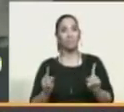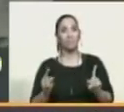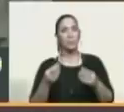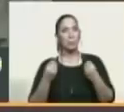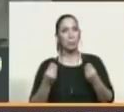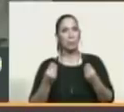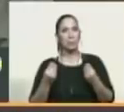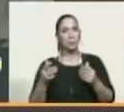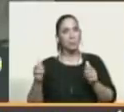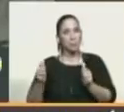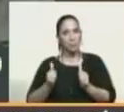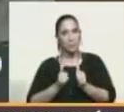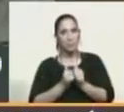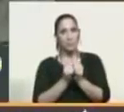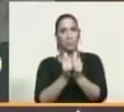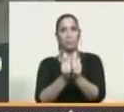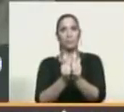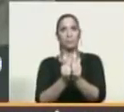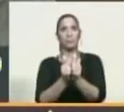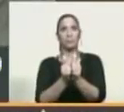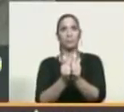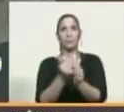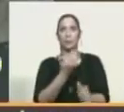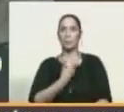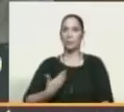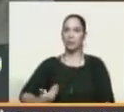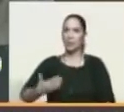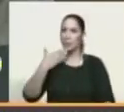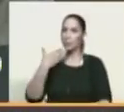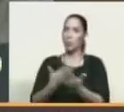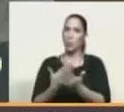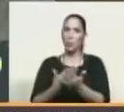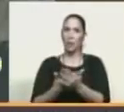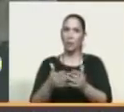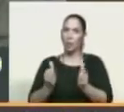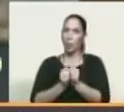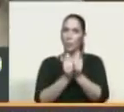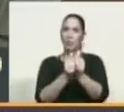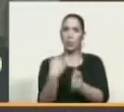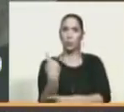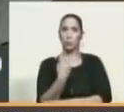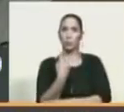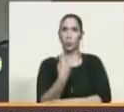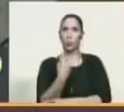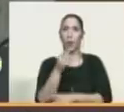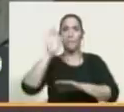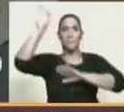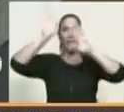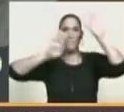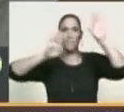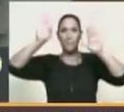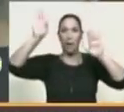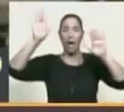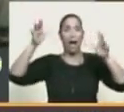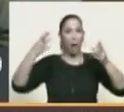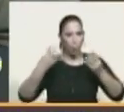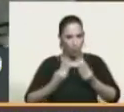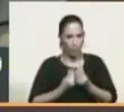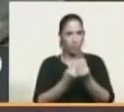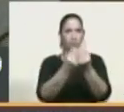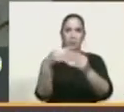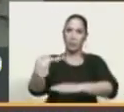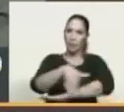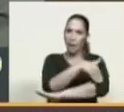es acompañar al presidente en esta propuesta. Y no solo acompañarlo de aquí levantar la mano, sino que acompañarlo en la calle,